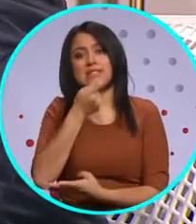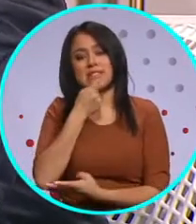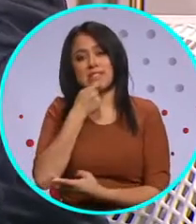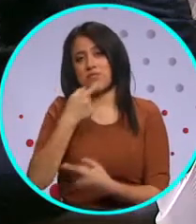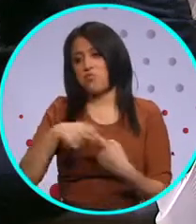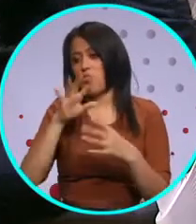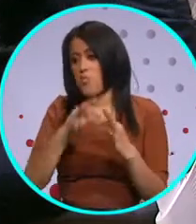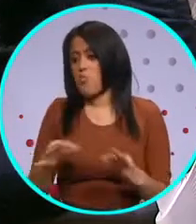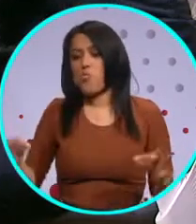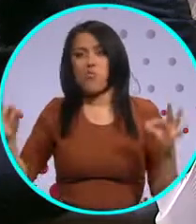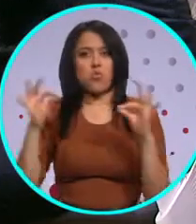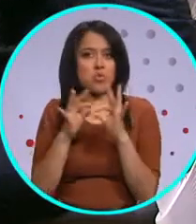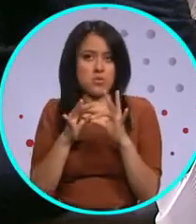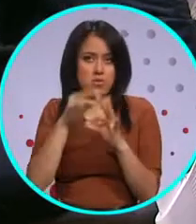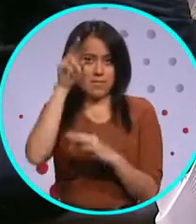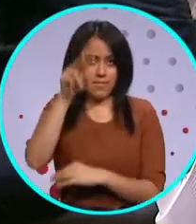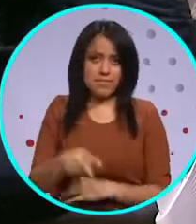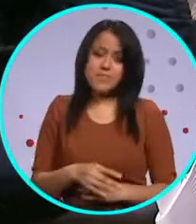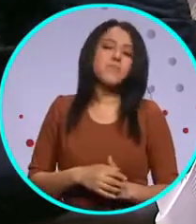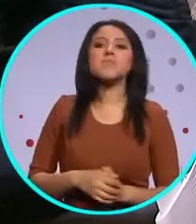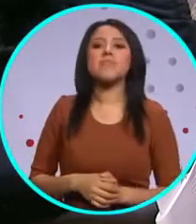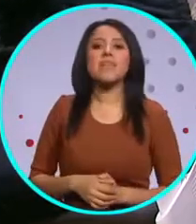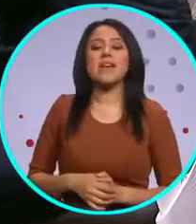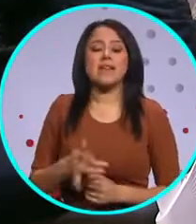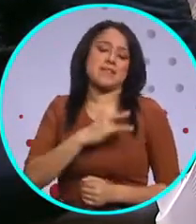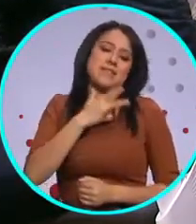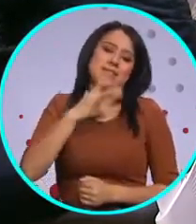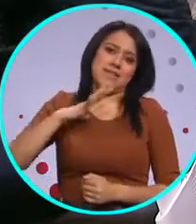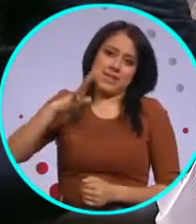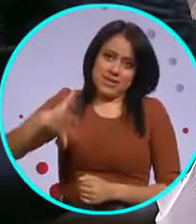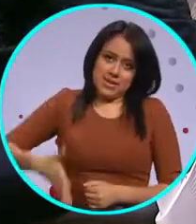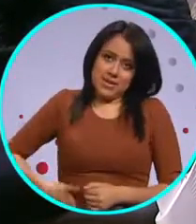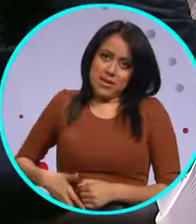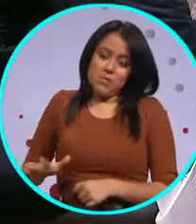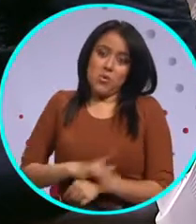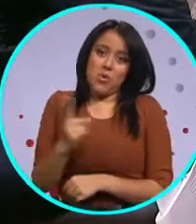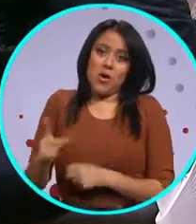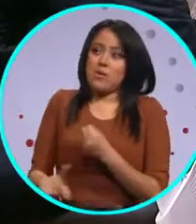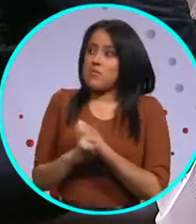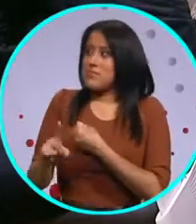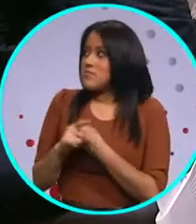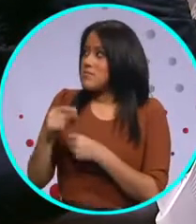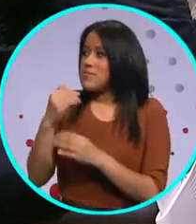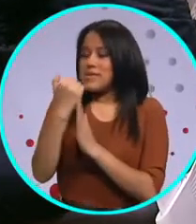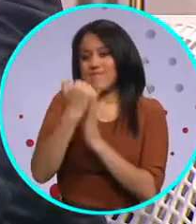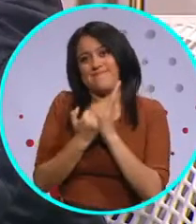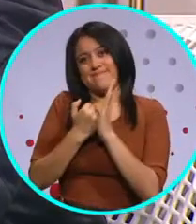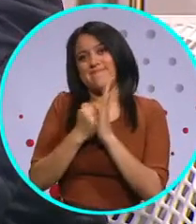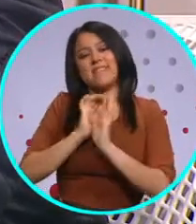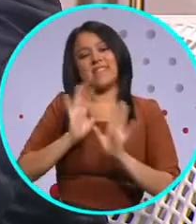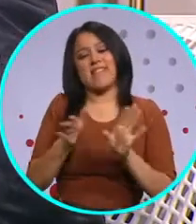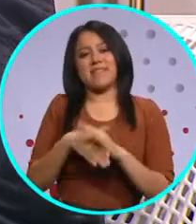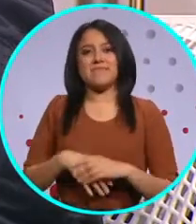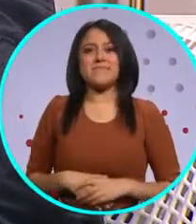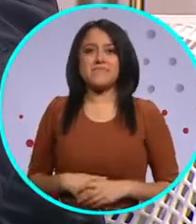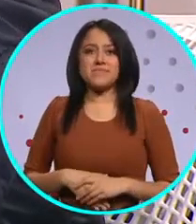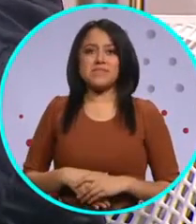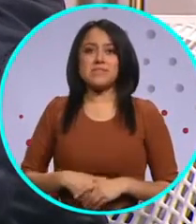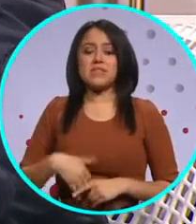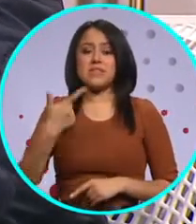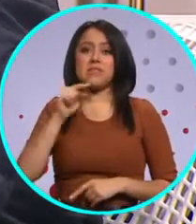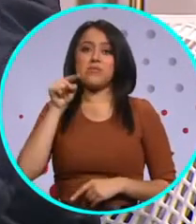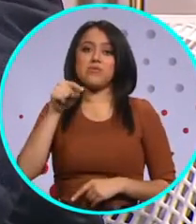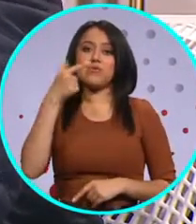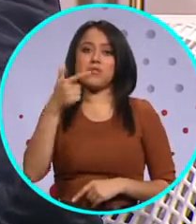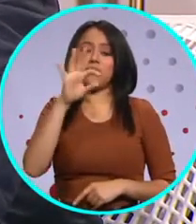esa es una parte muy importante y tenemos un gran orgullo por ejemplo la disminución de incidencia delictiva en delitos de alto impacto es un 7.7